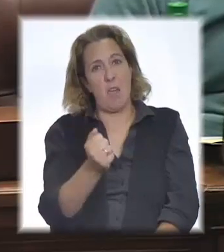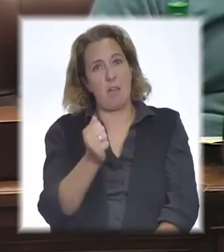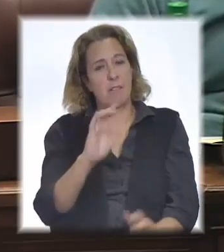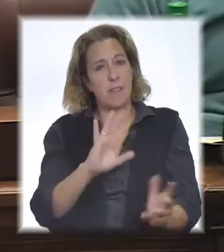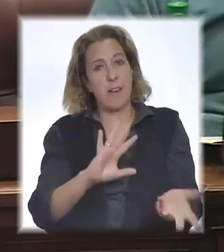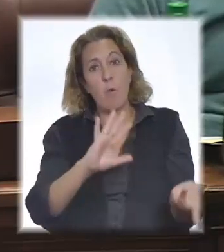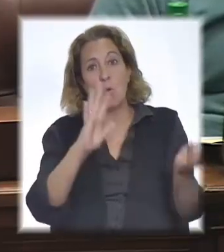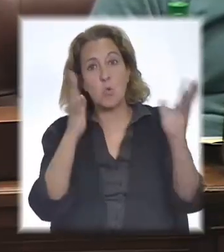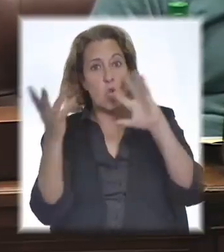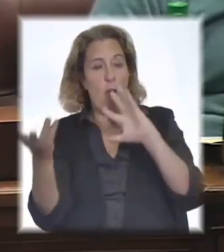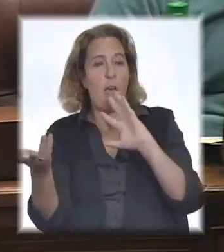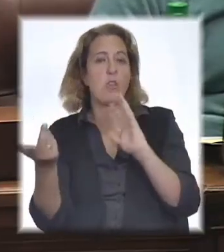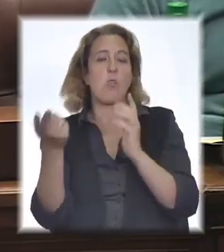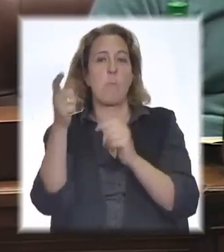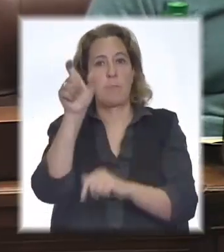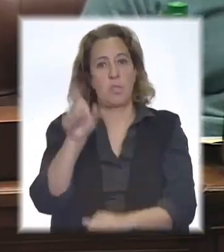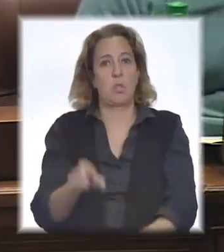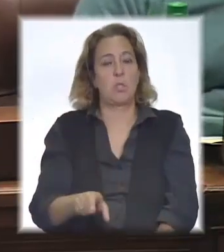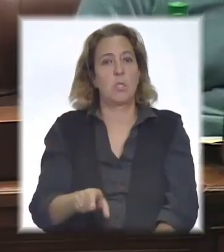revolucionario